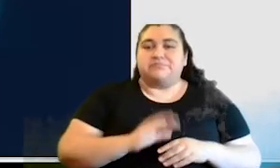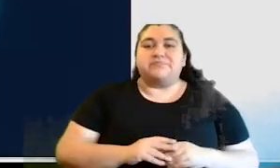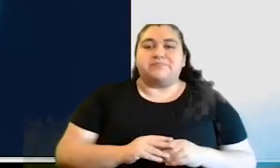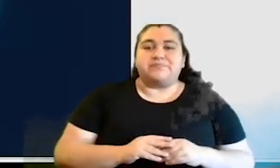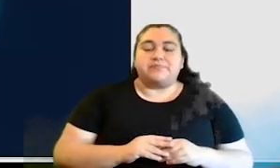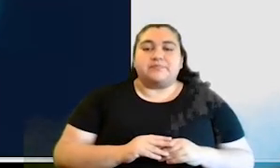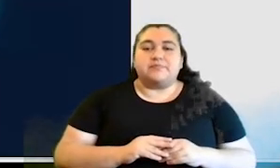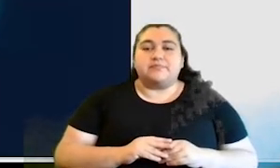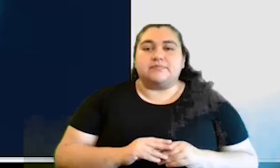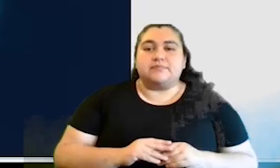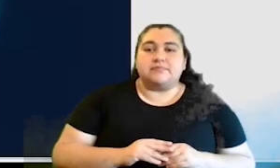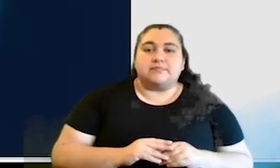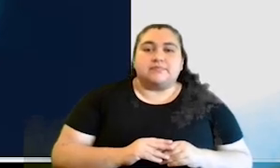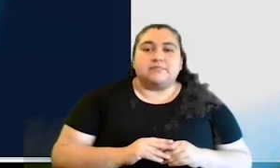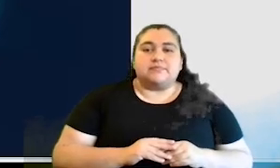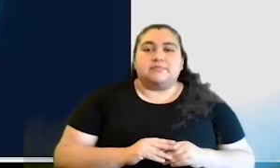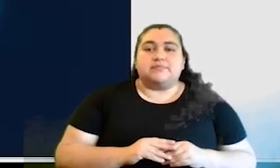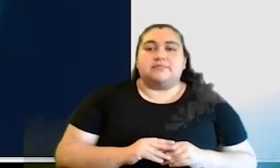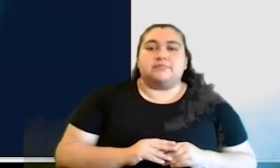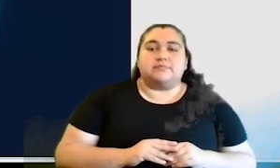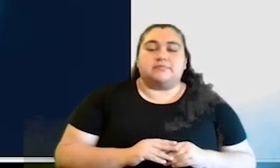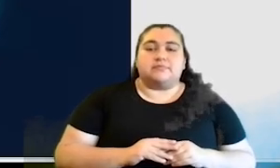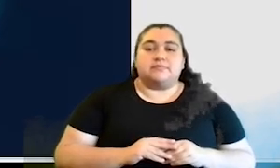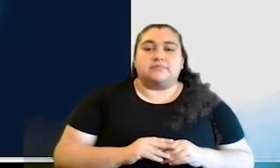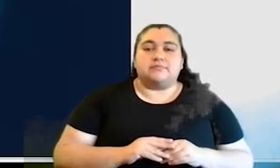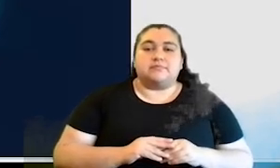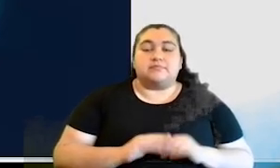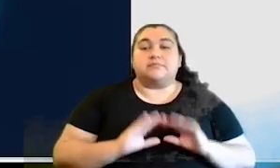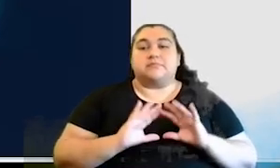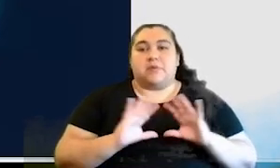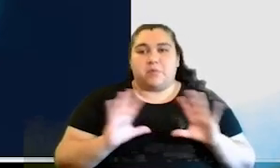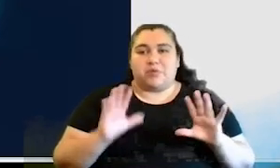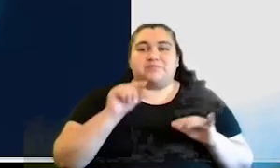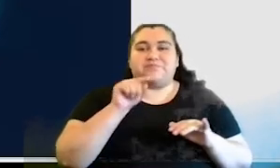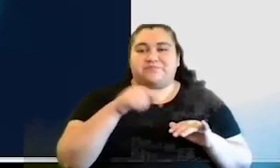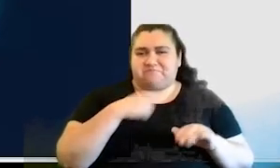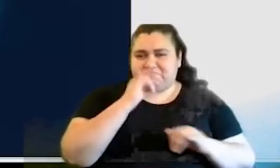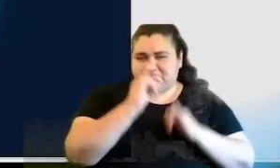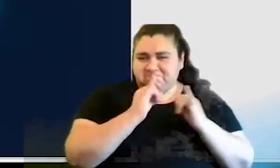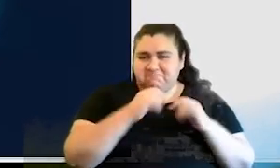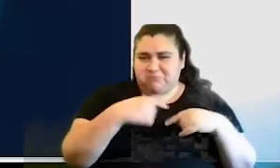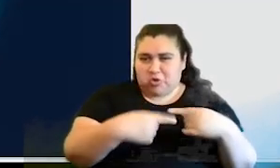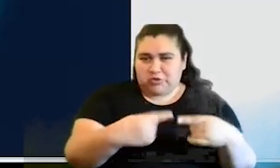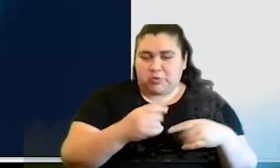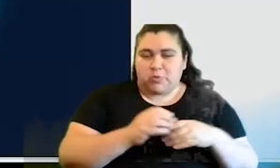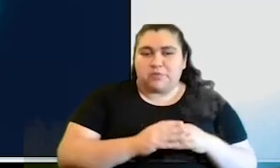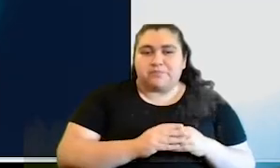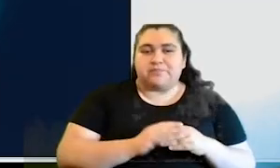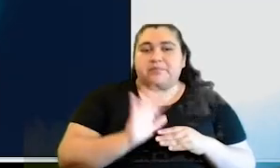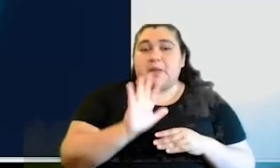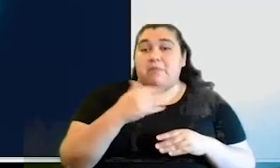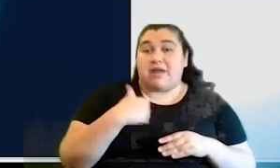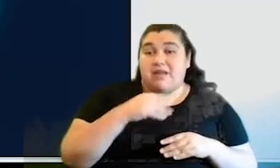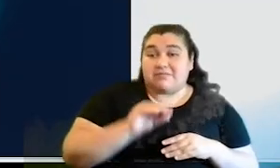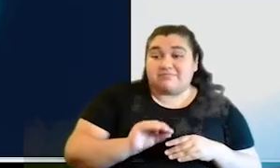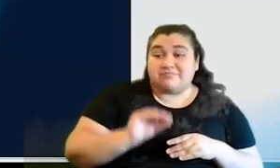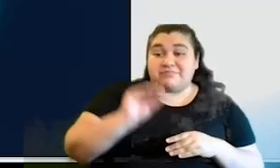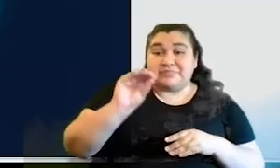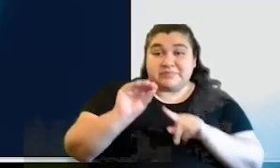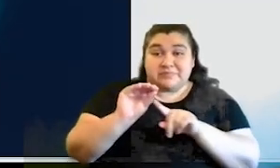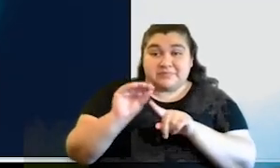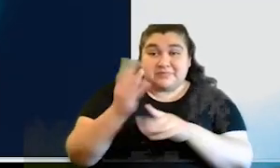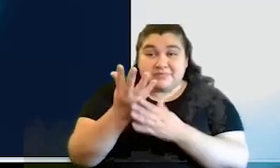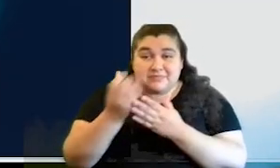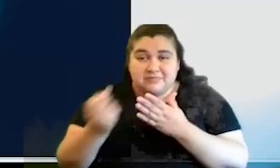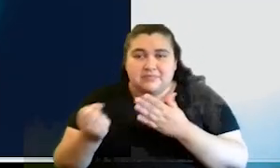ver. Ahí está. Bueno, les decía que para facilitar la carga y la deducción, tanto